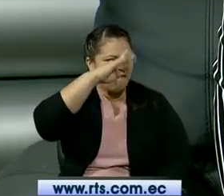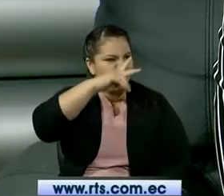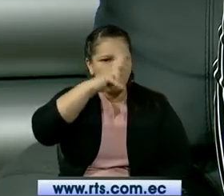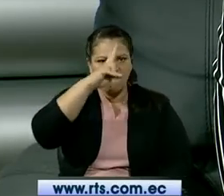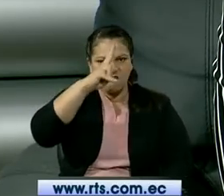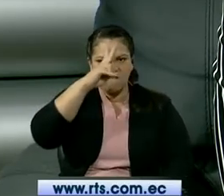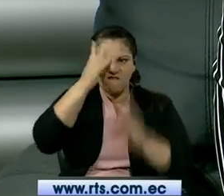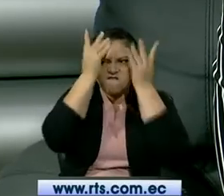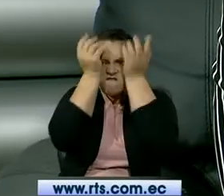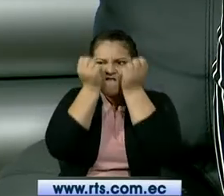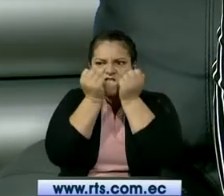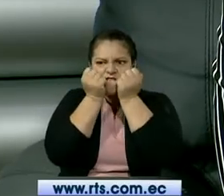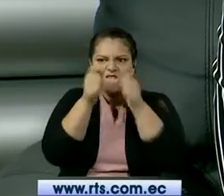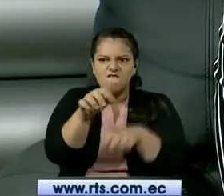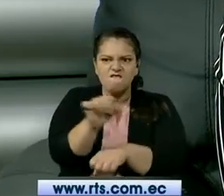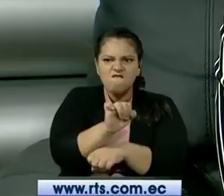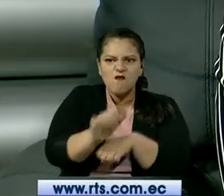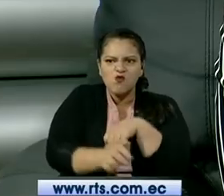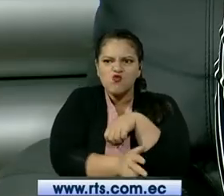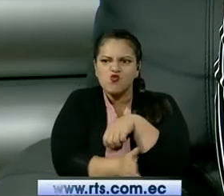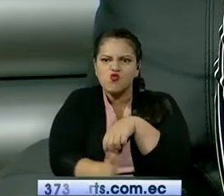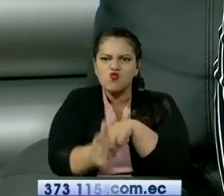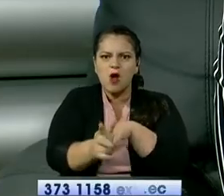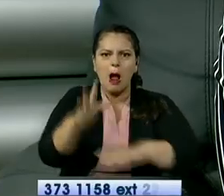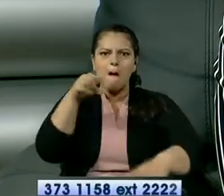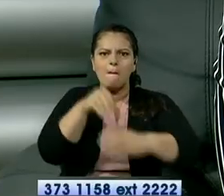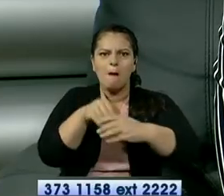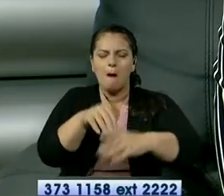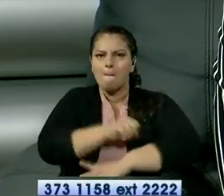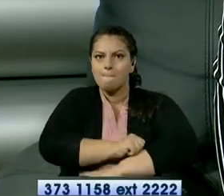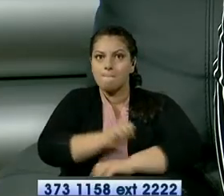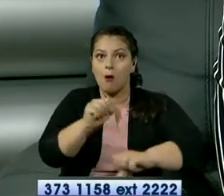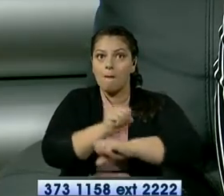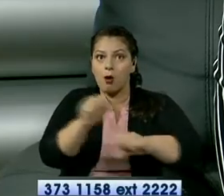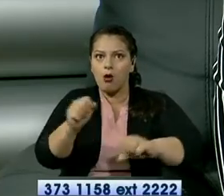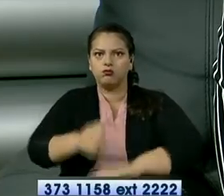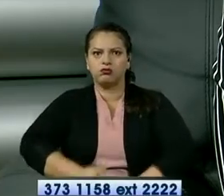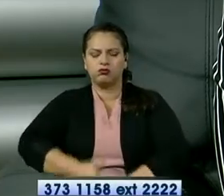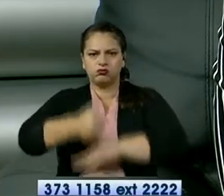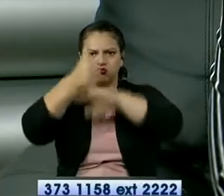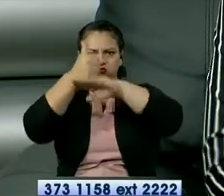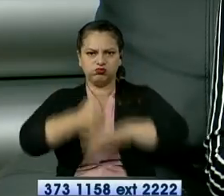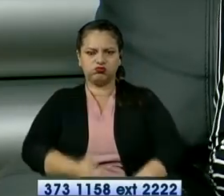los responsables del acto criminal que está ligado al narcotráfico.